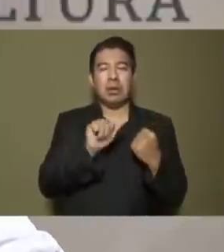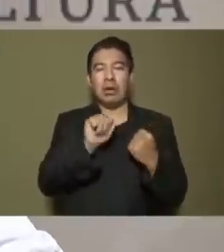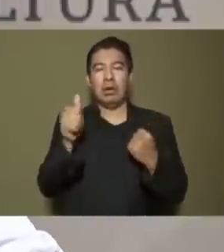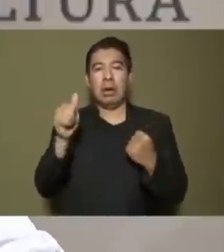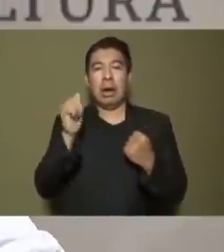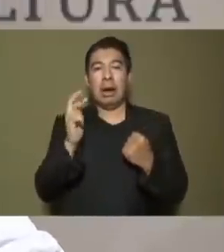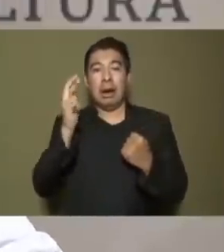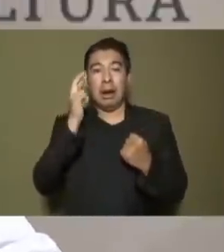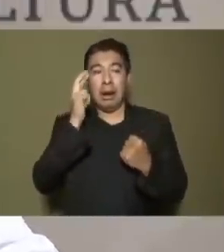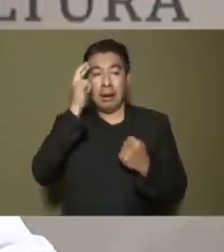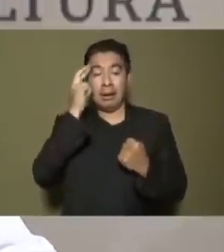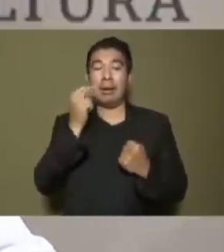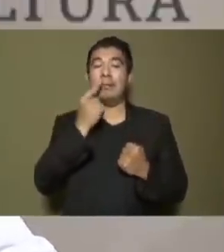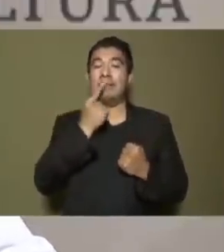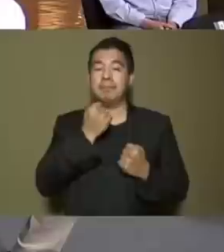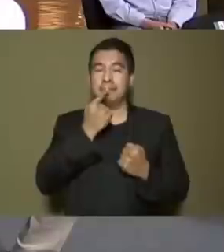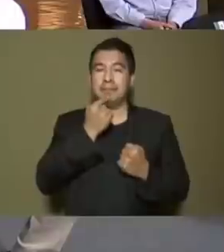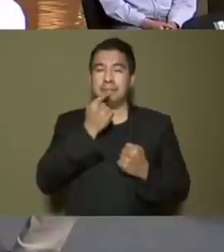Reina Roja